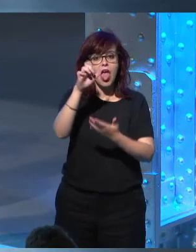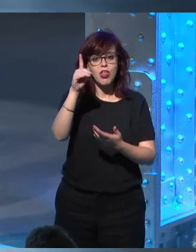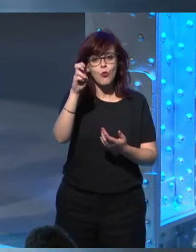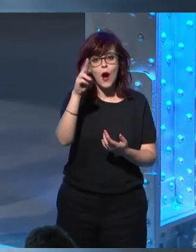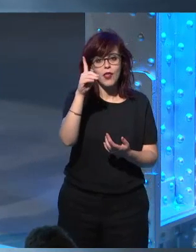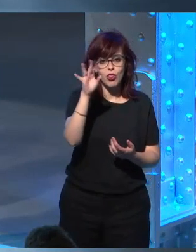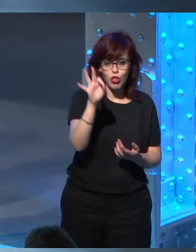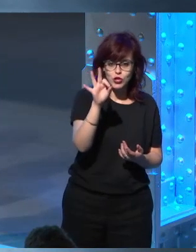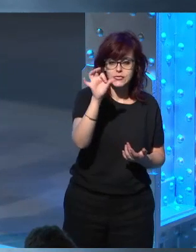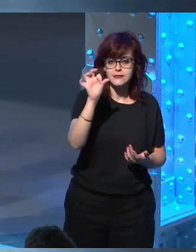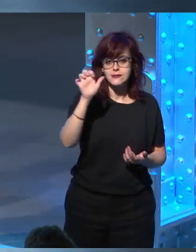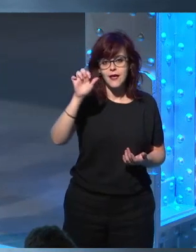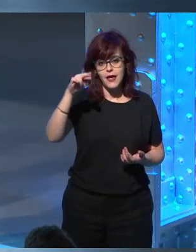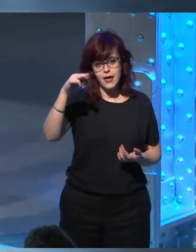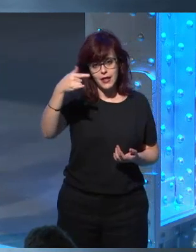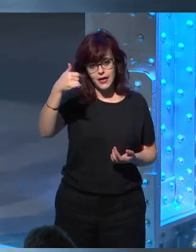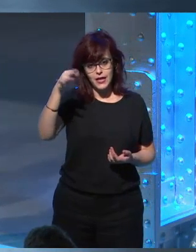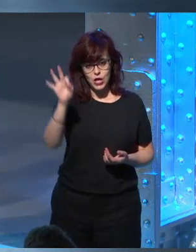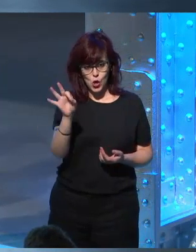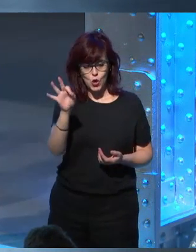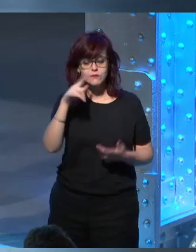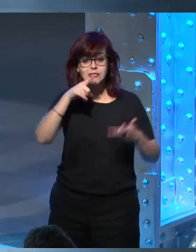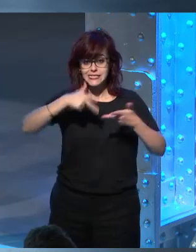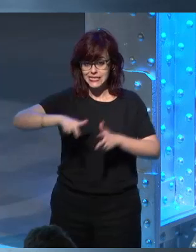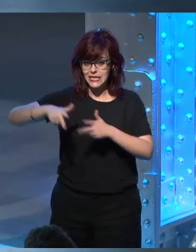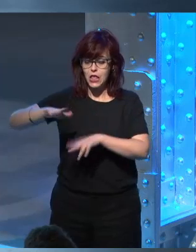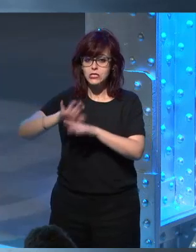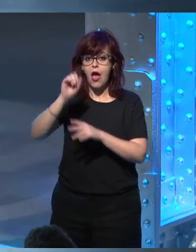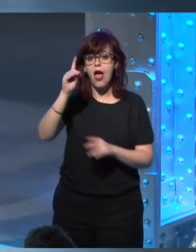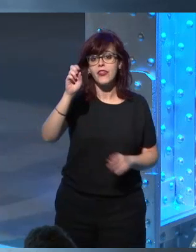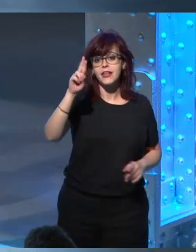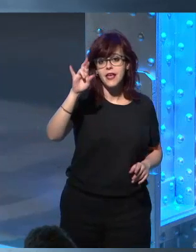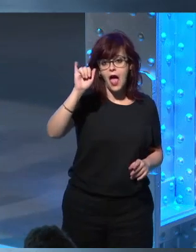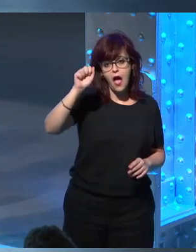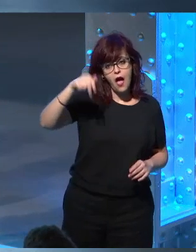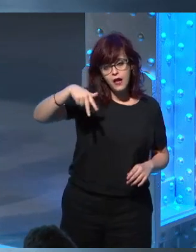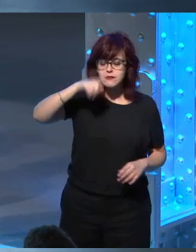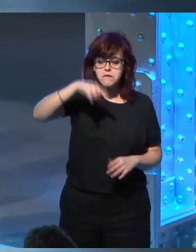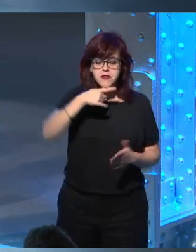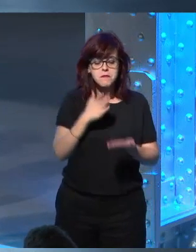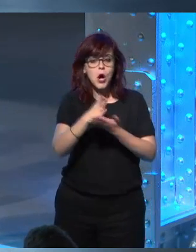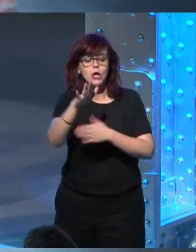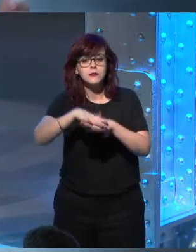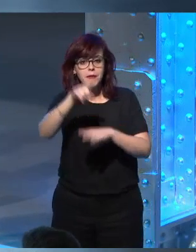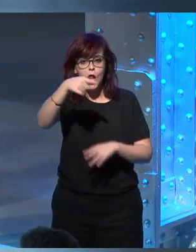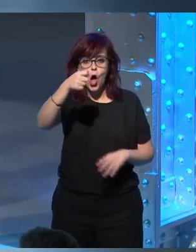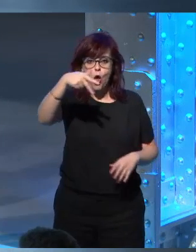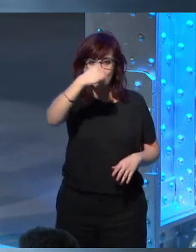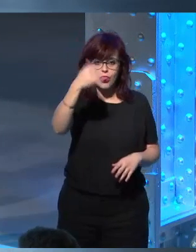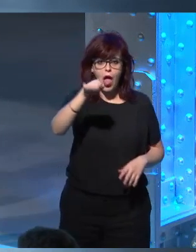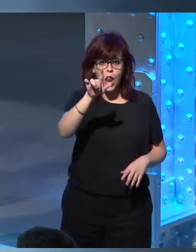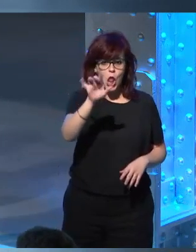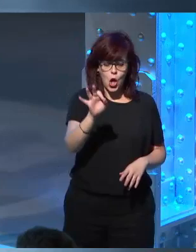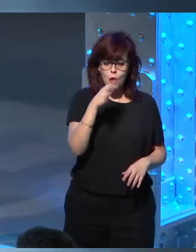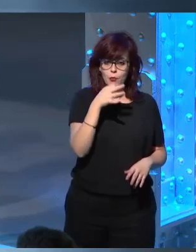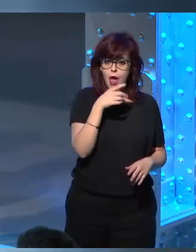Eduardo, a Sergio, que están aquí sentados, que Adrián, que intervengan cuando quieran. Gonzalo, si quiere intervenir también, ya que tiene un